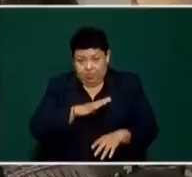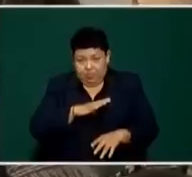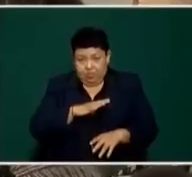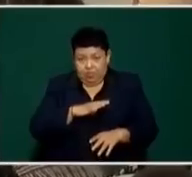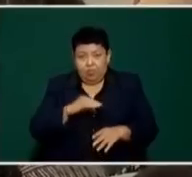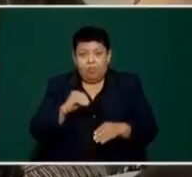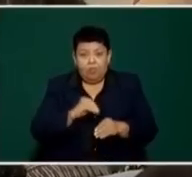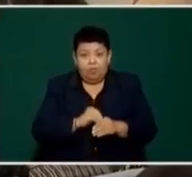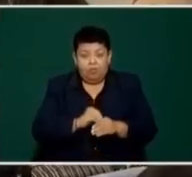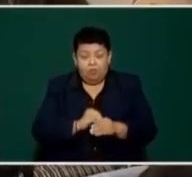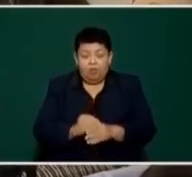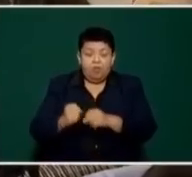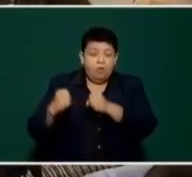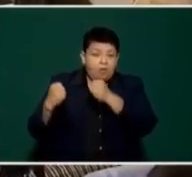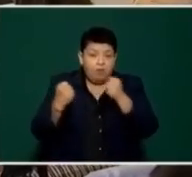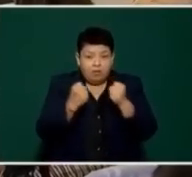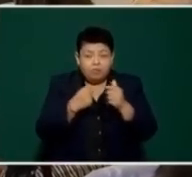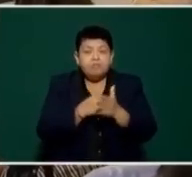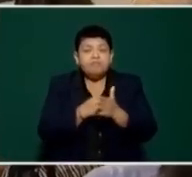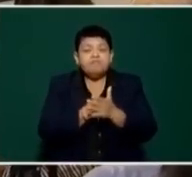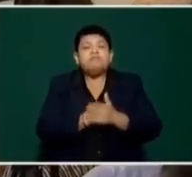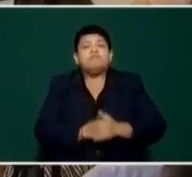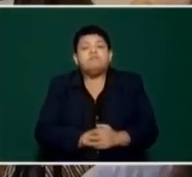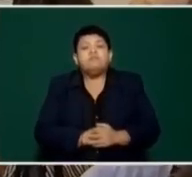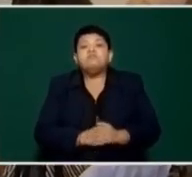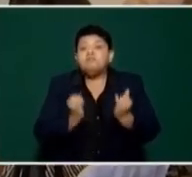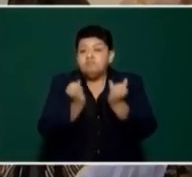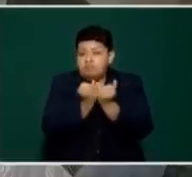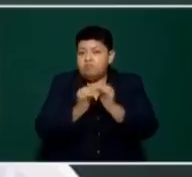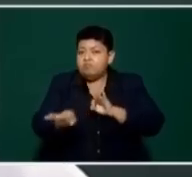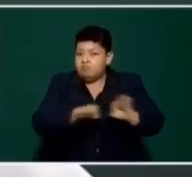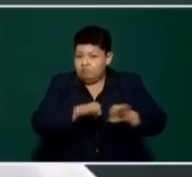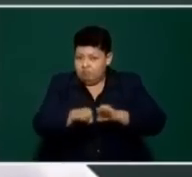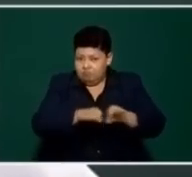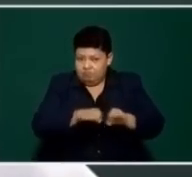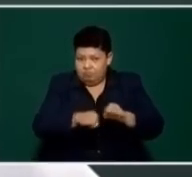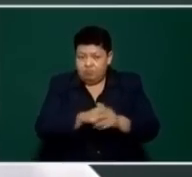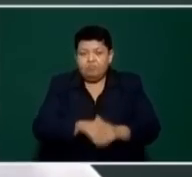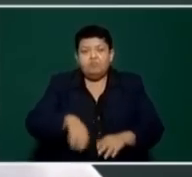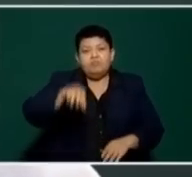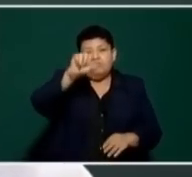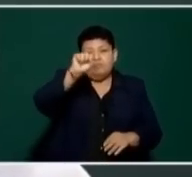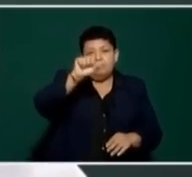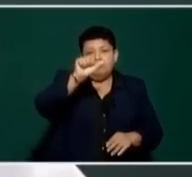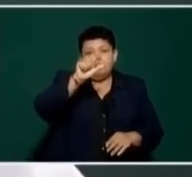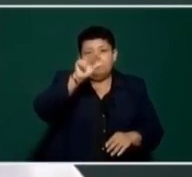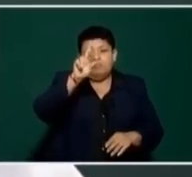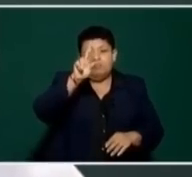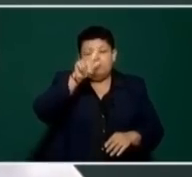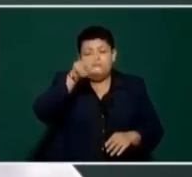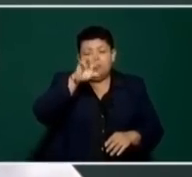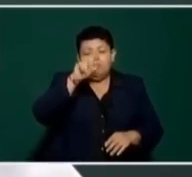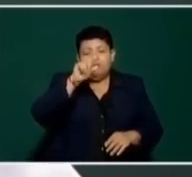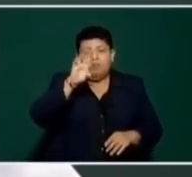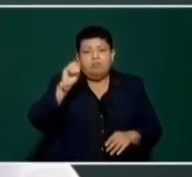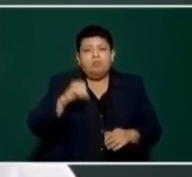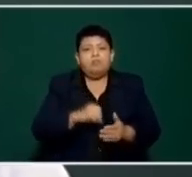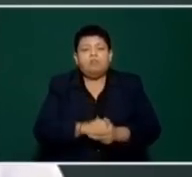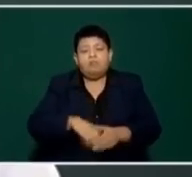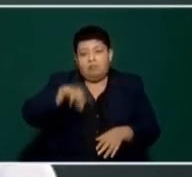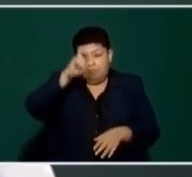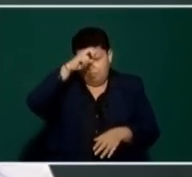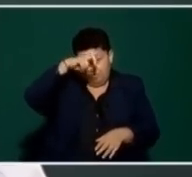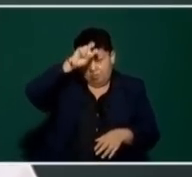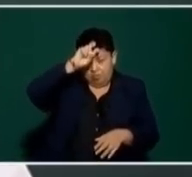el tema de seguridad. Asimismo, trabajamos en el tema del sargazo con la Secretaría de